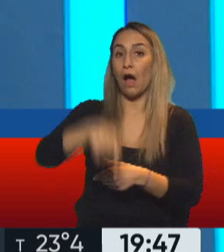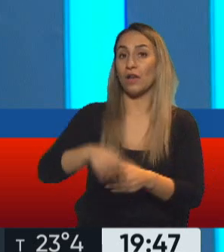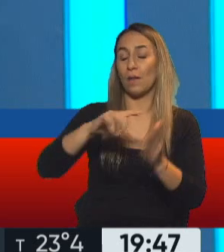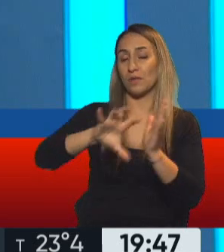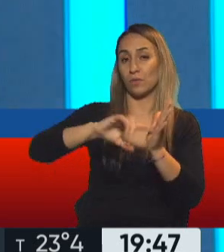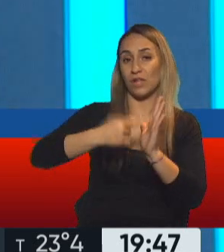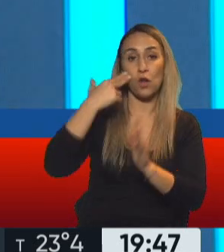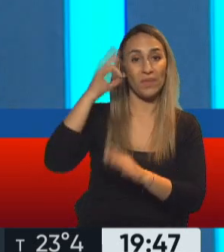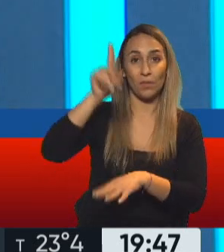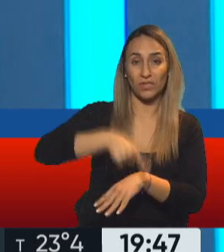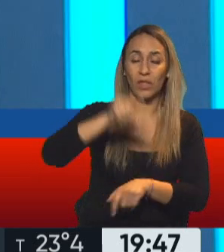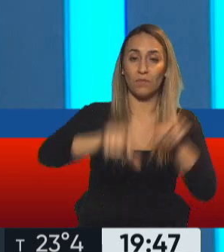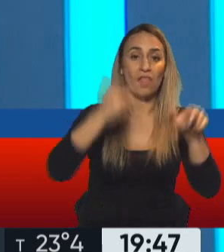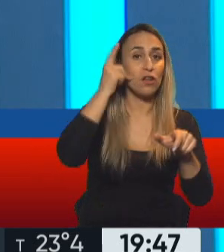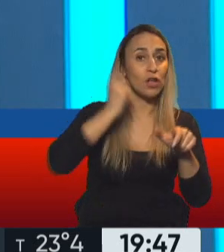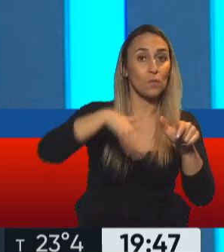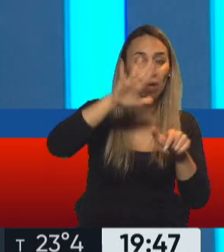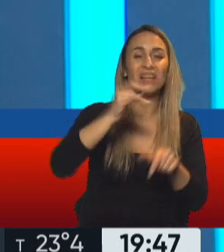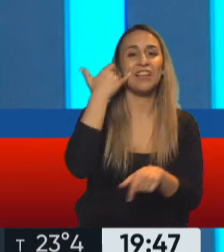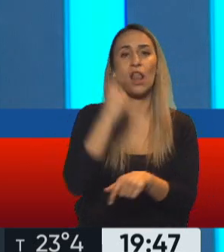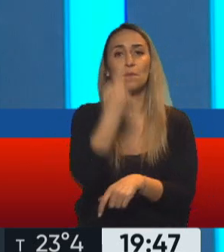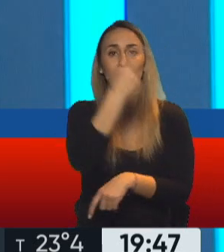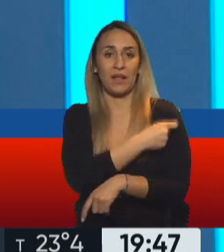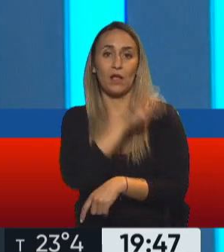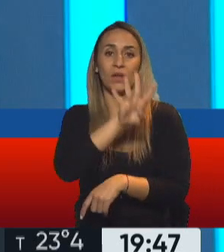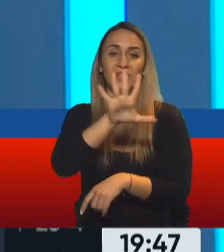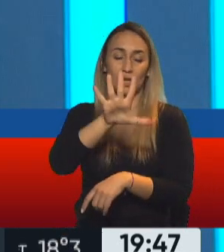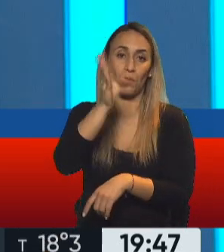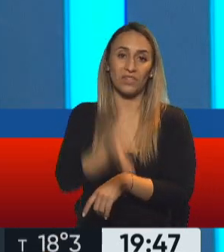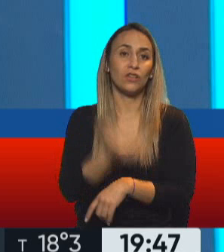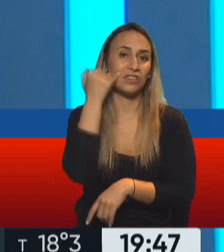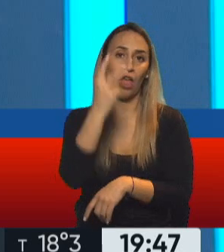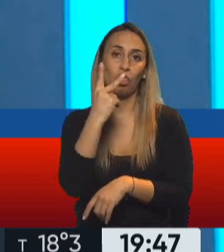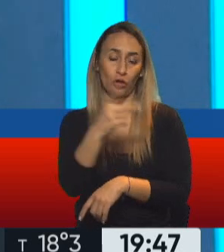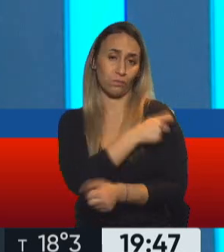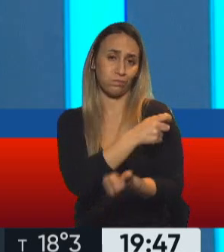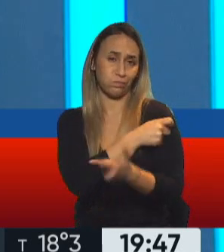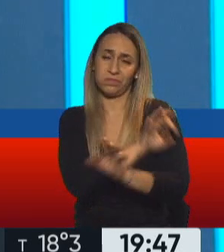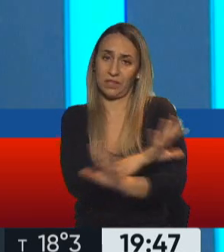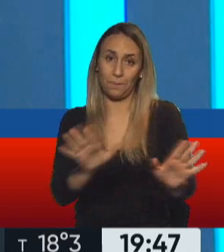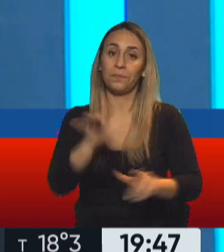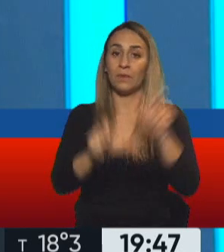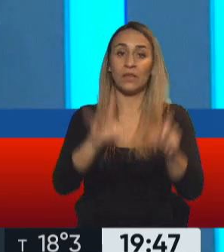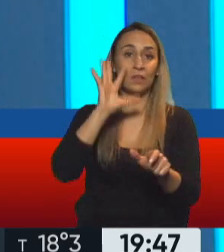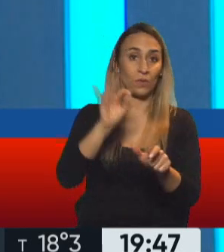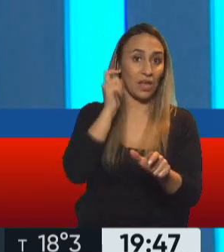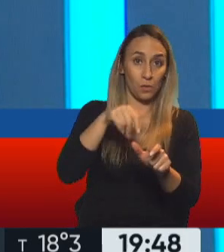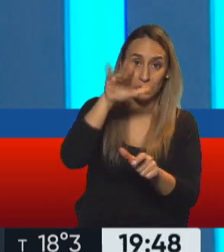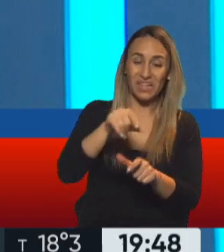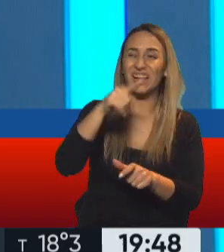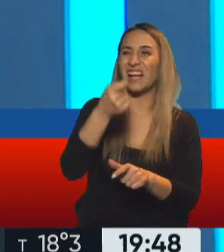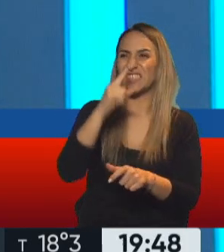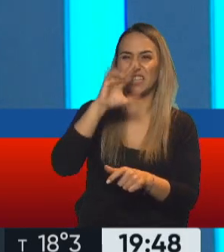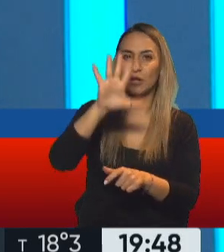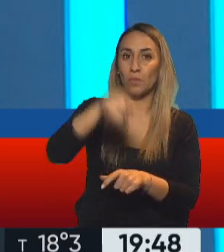de la población mayor de 18 años con la primera dosis y más del 45% con la segunda dosis. Los mayores de 50 años tenemos al 75%